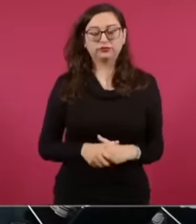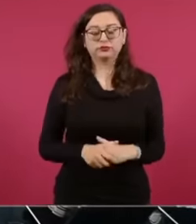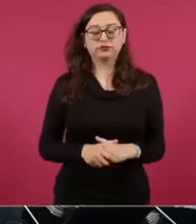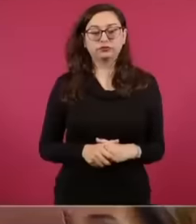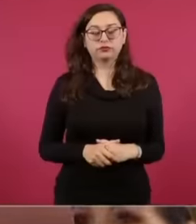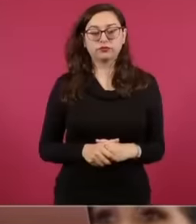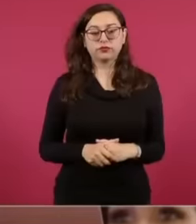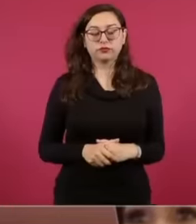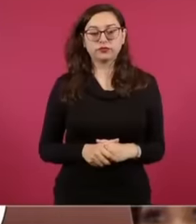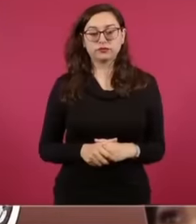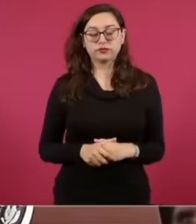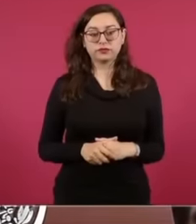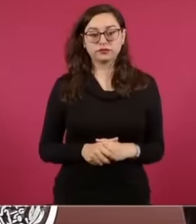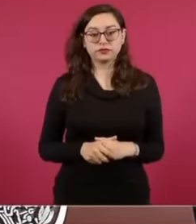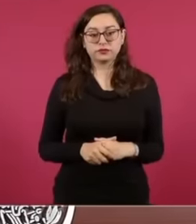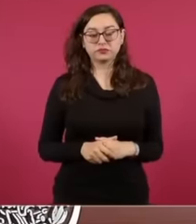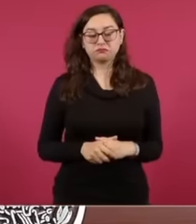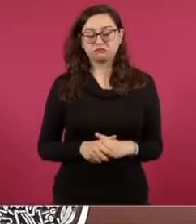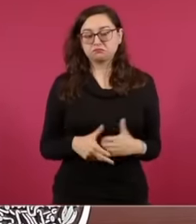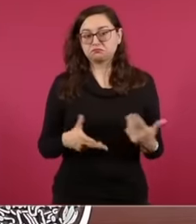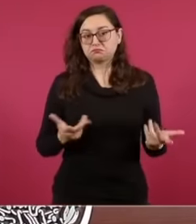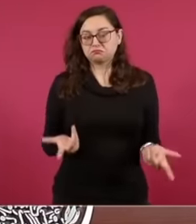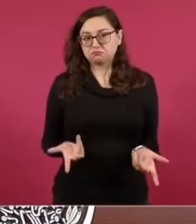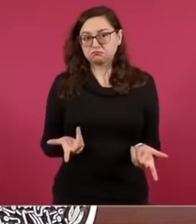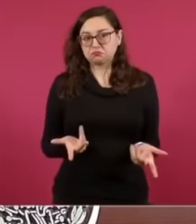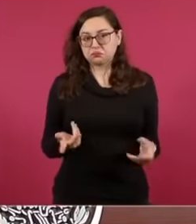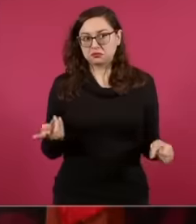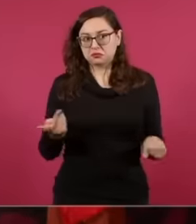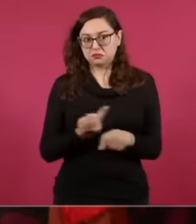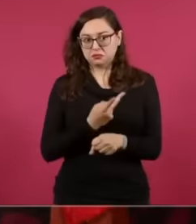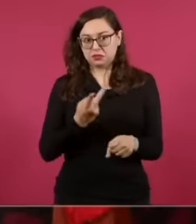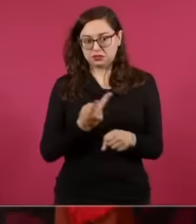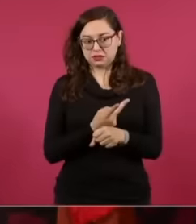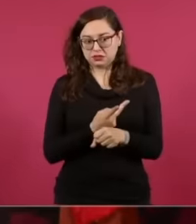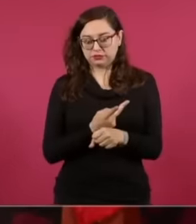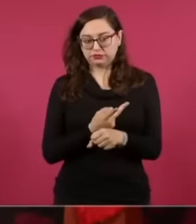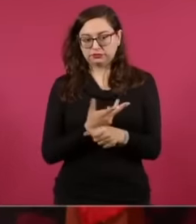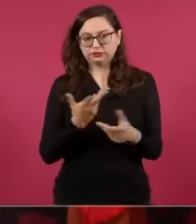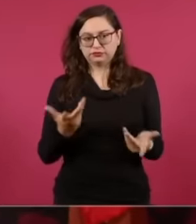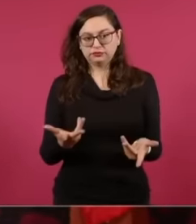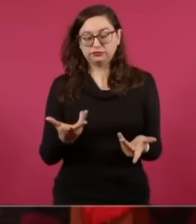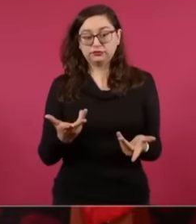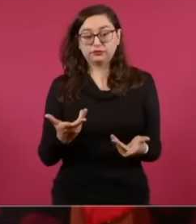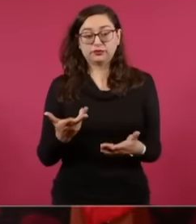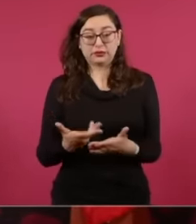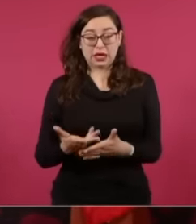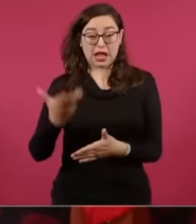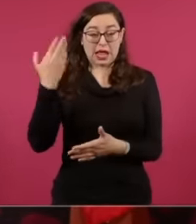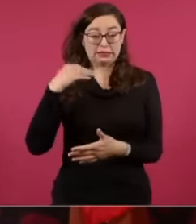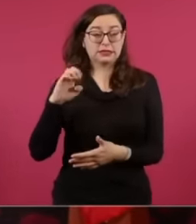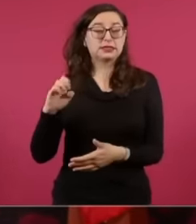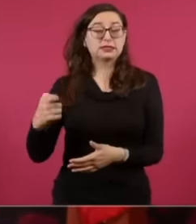No nos ha pasado lo que sucedió desde Echeverría,